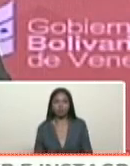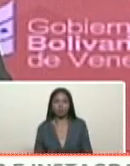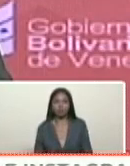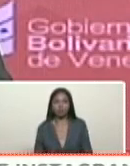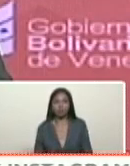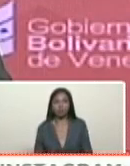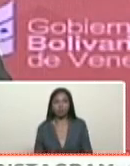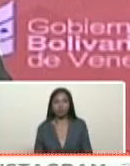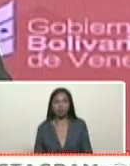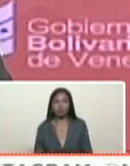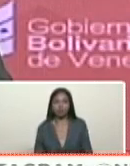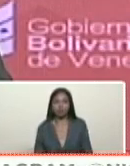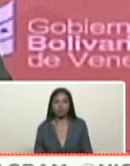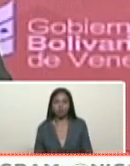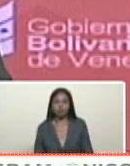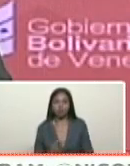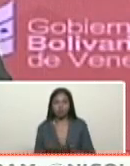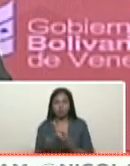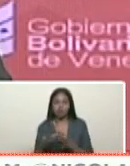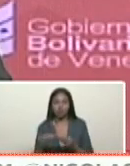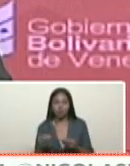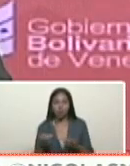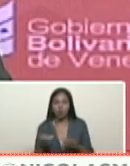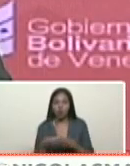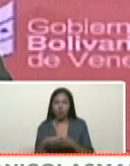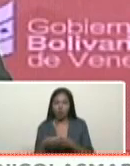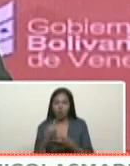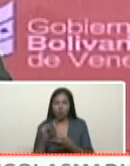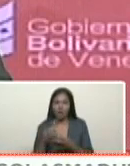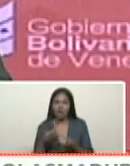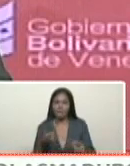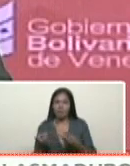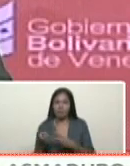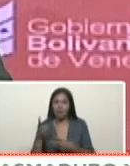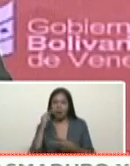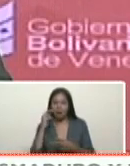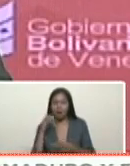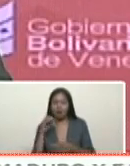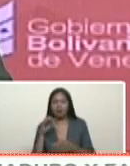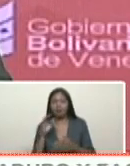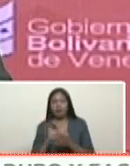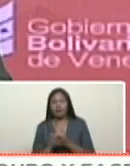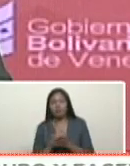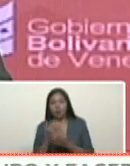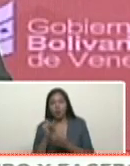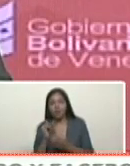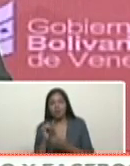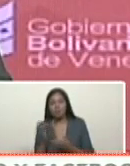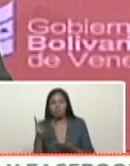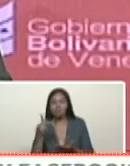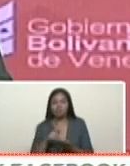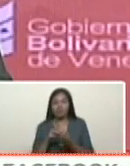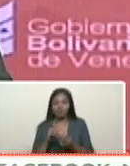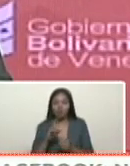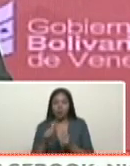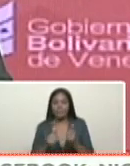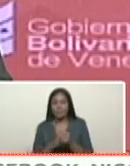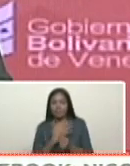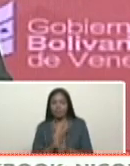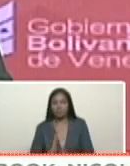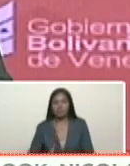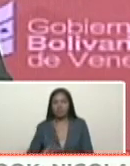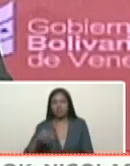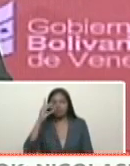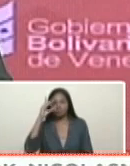transmítale a Aristóbulo para la reunión y el seguimiento permanente de la vicepresidenta, de la